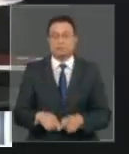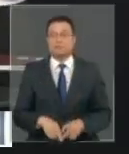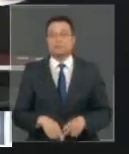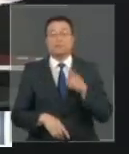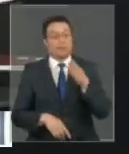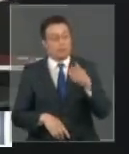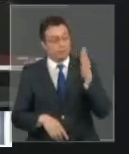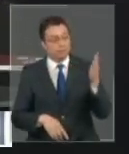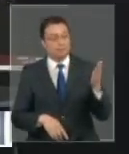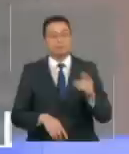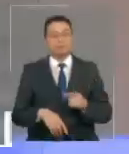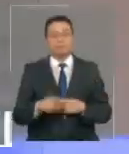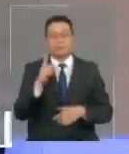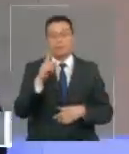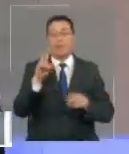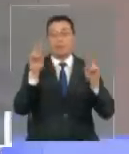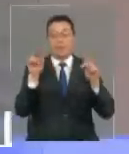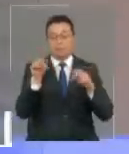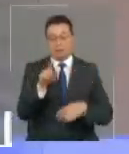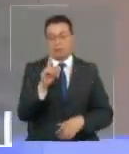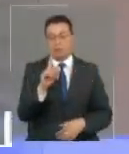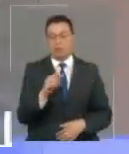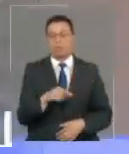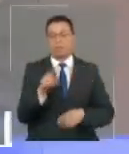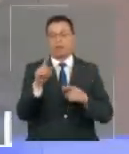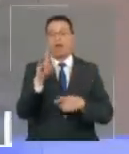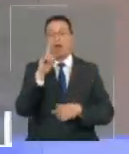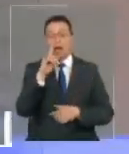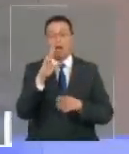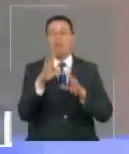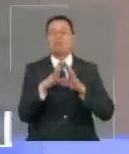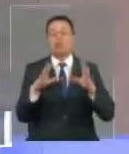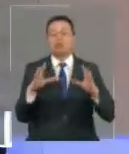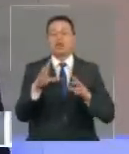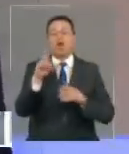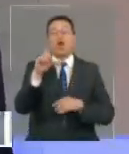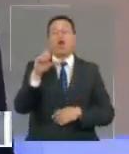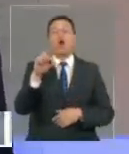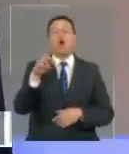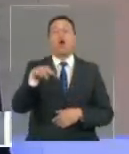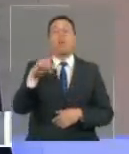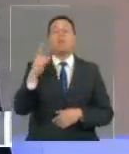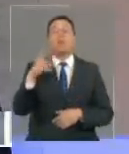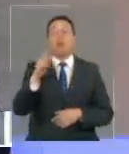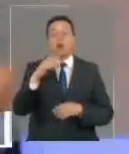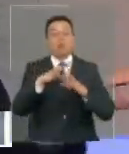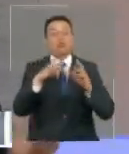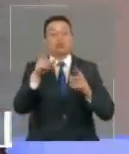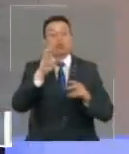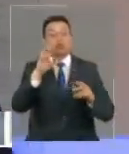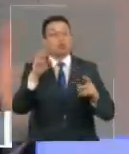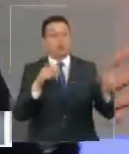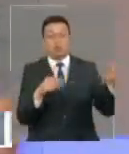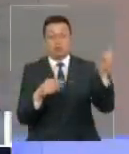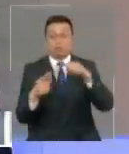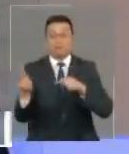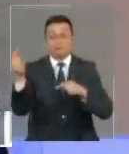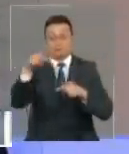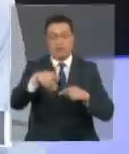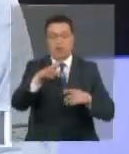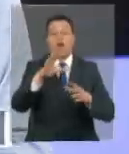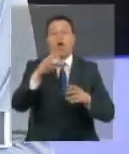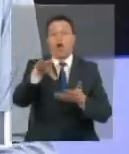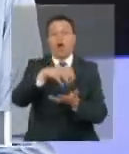Solo un tema, mire, hay muchas comunas que uno de los problemas que tienen es que viene gente del sur a ser alcalde de comunas que no